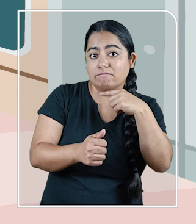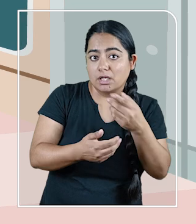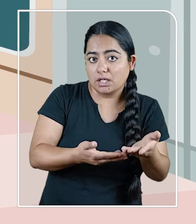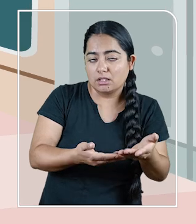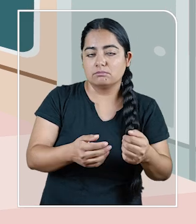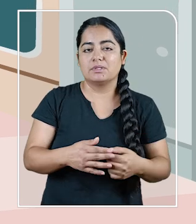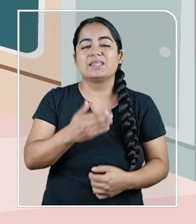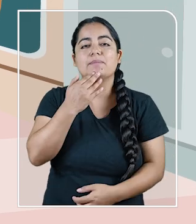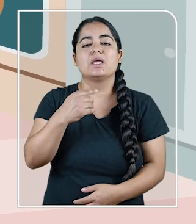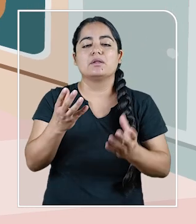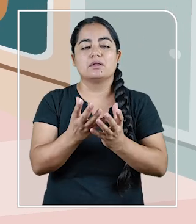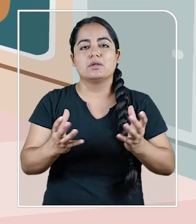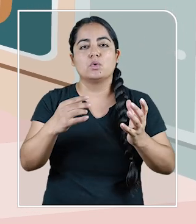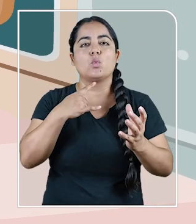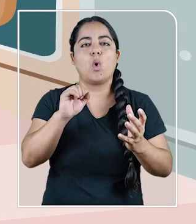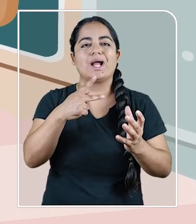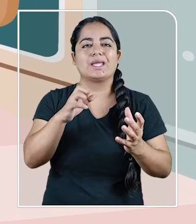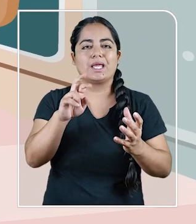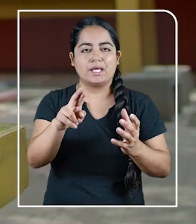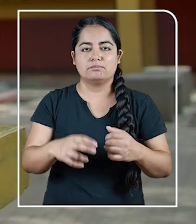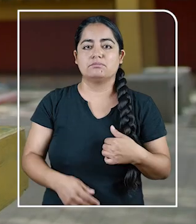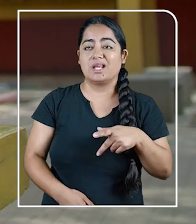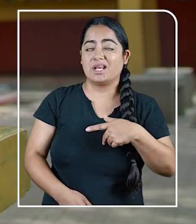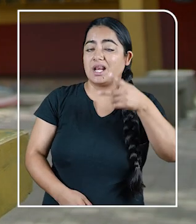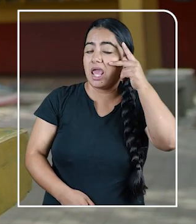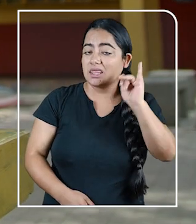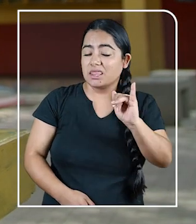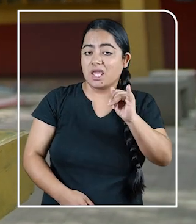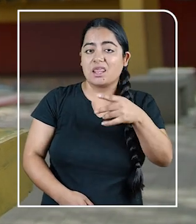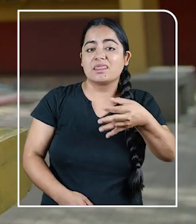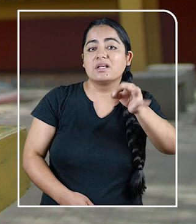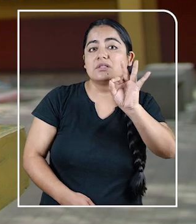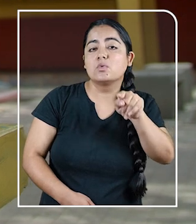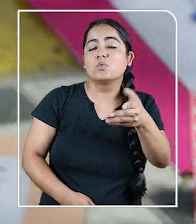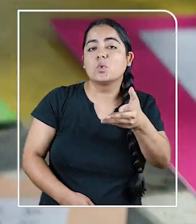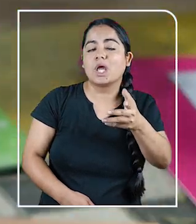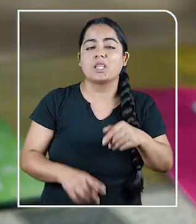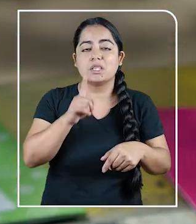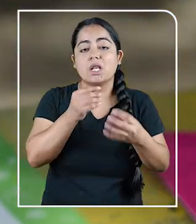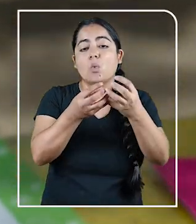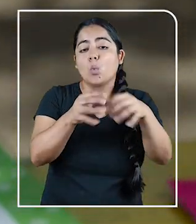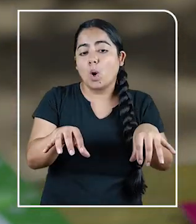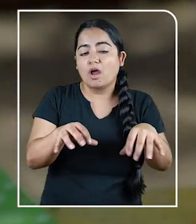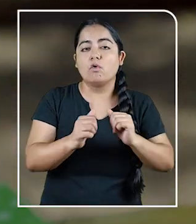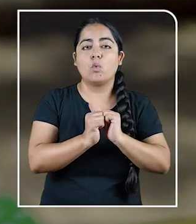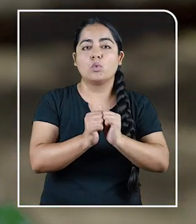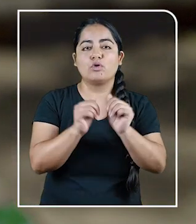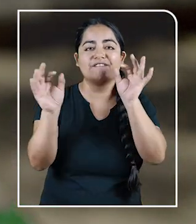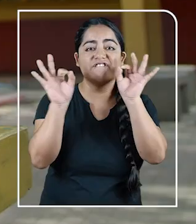café, cualquier. Desayuno de Haití, pan con huevos